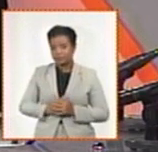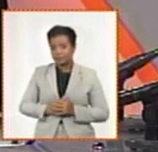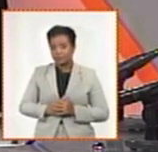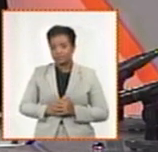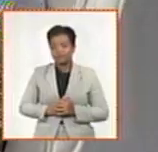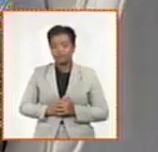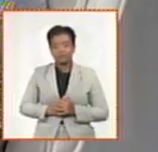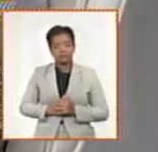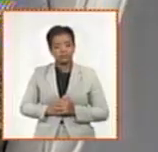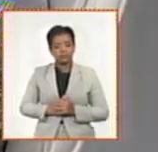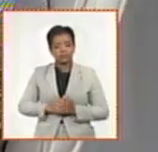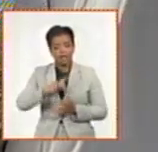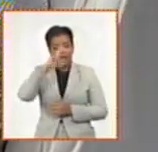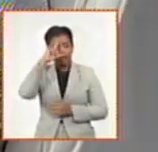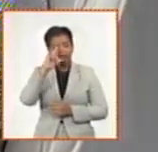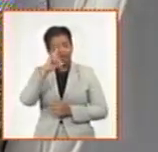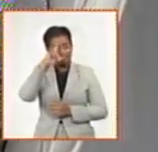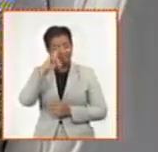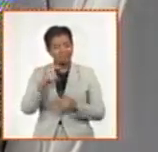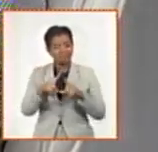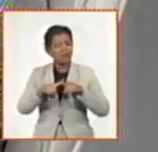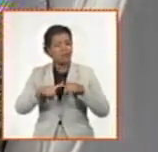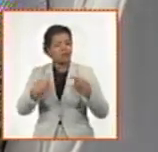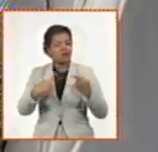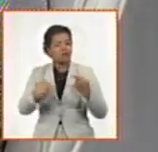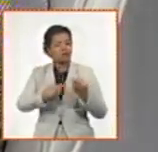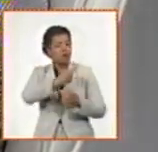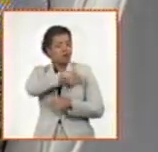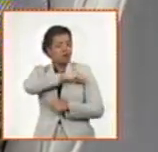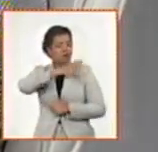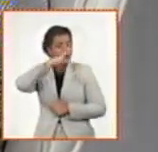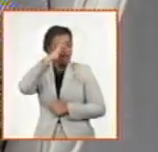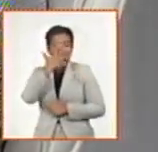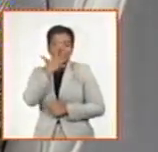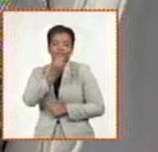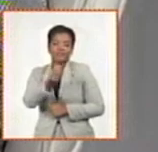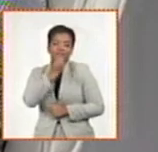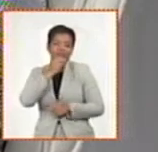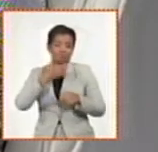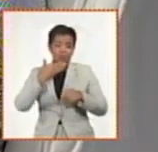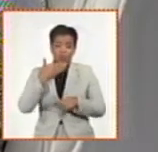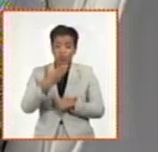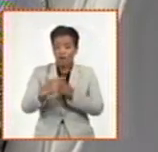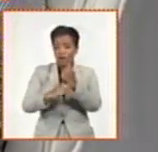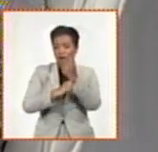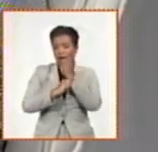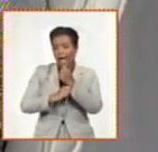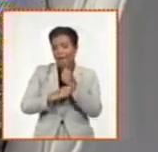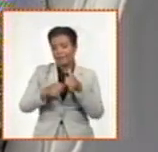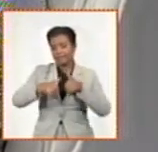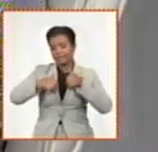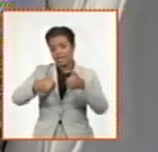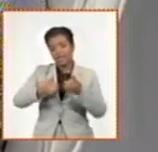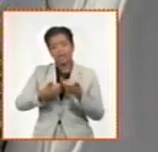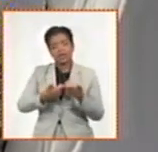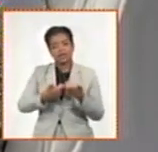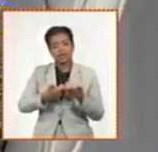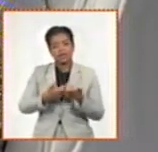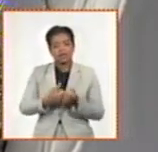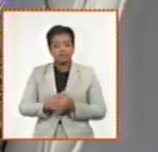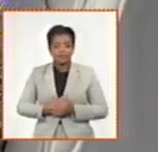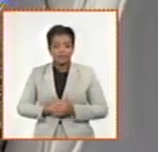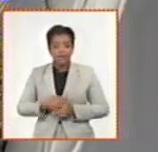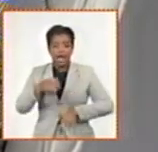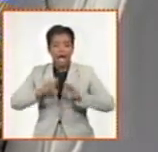Yo creo que sí, principalmente porque nosotros los cubanos nos gusta comer sano, nos gusta comer bien, y realmente a veces nosotros cubanos no sabemos qué